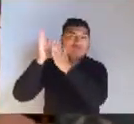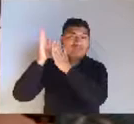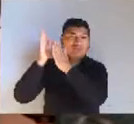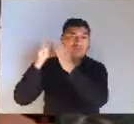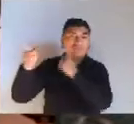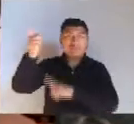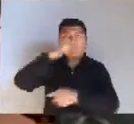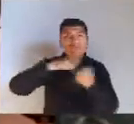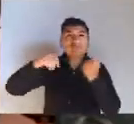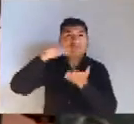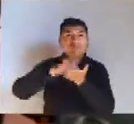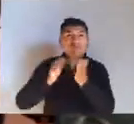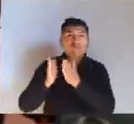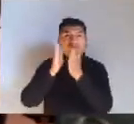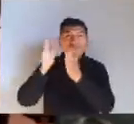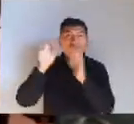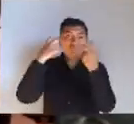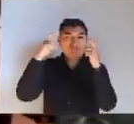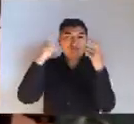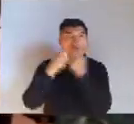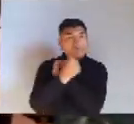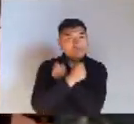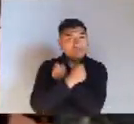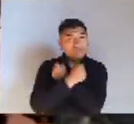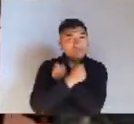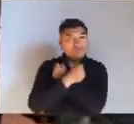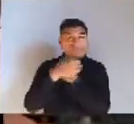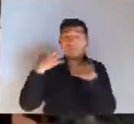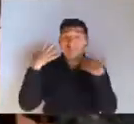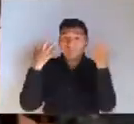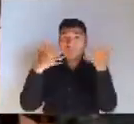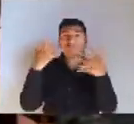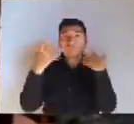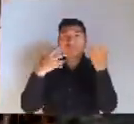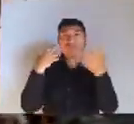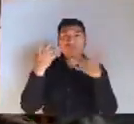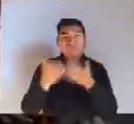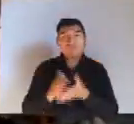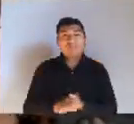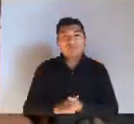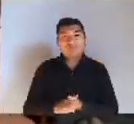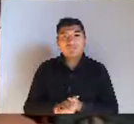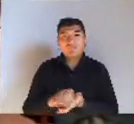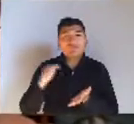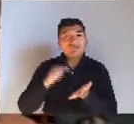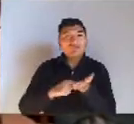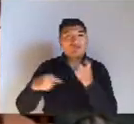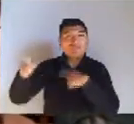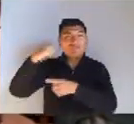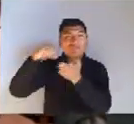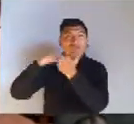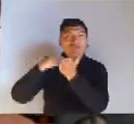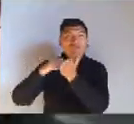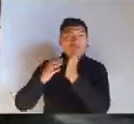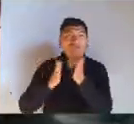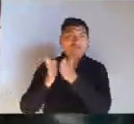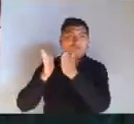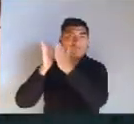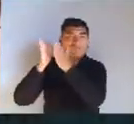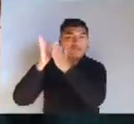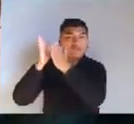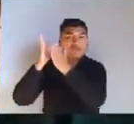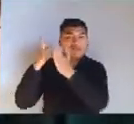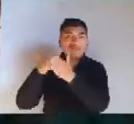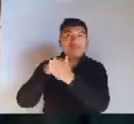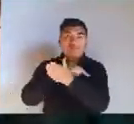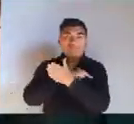el retorno por medio del amor, por medio de la alegría, ese retorno que nosotros verdaderamente